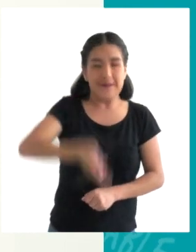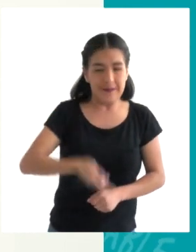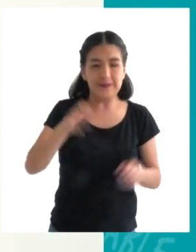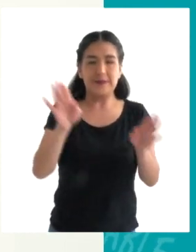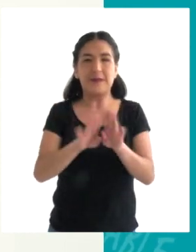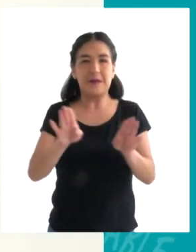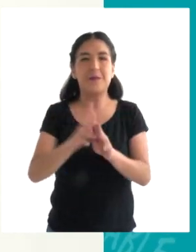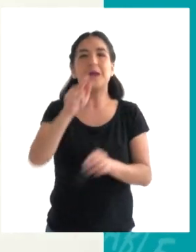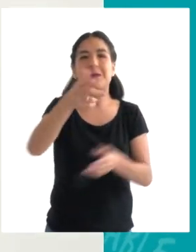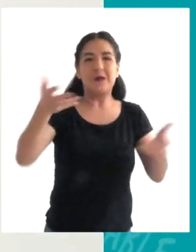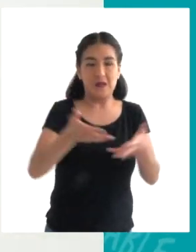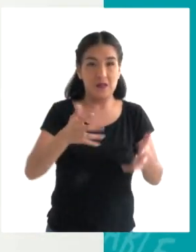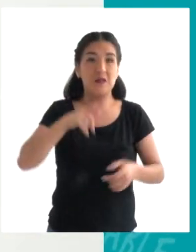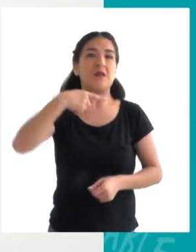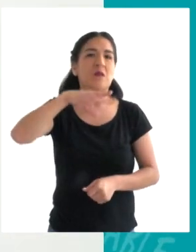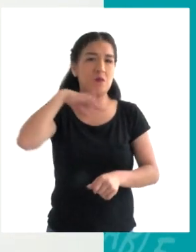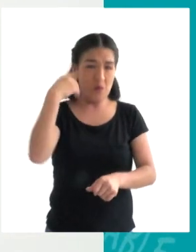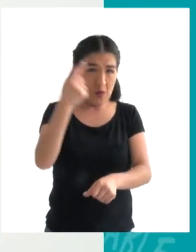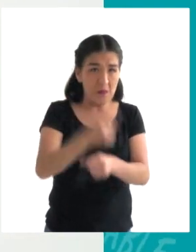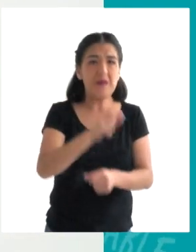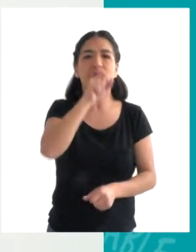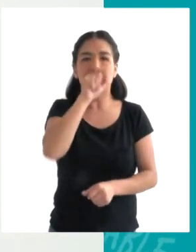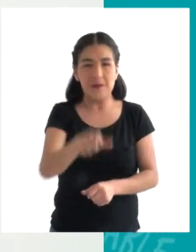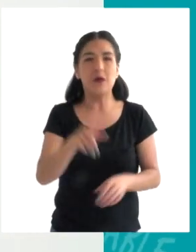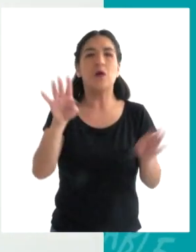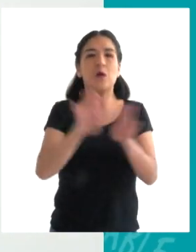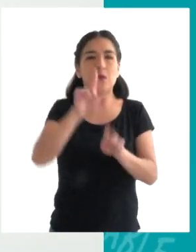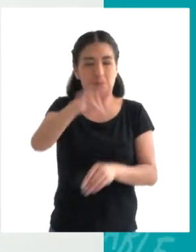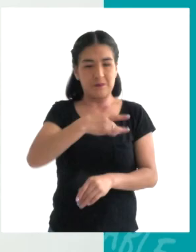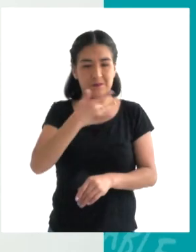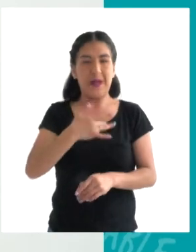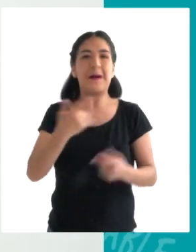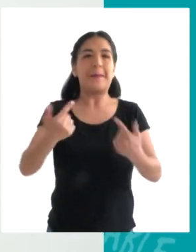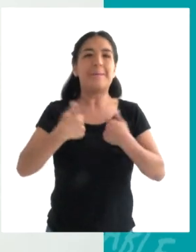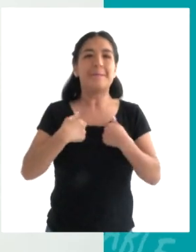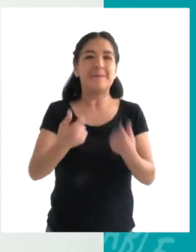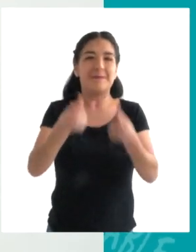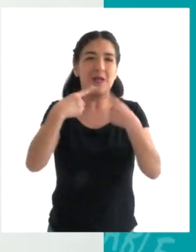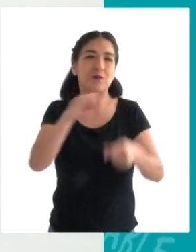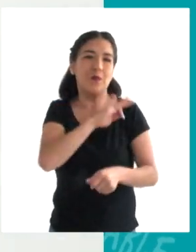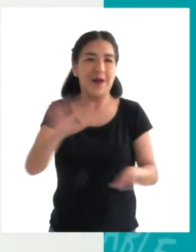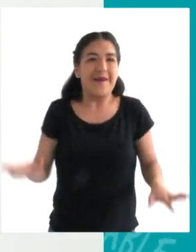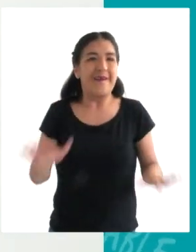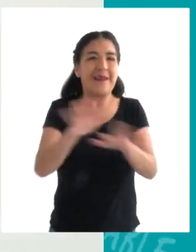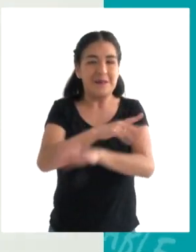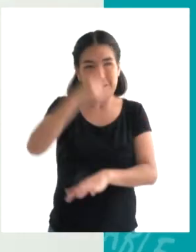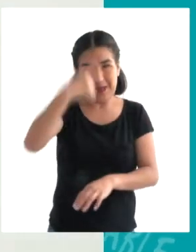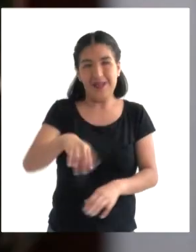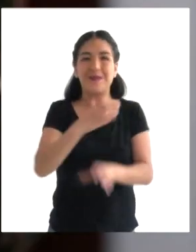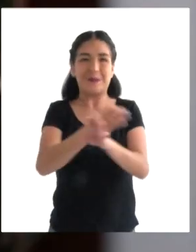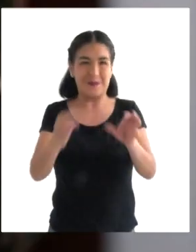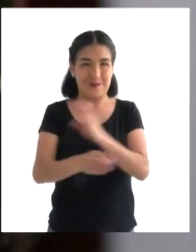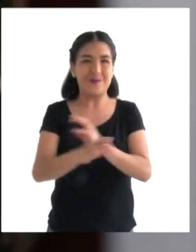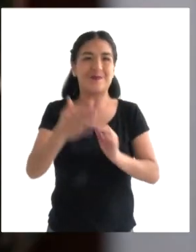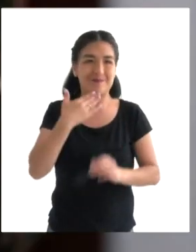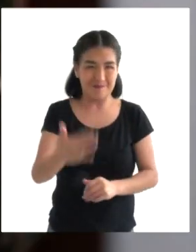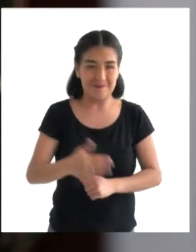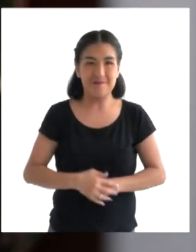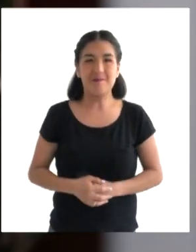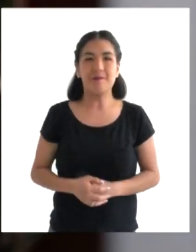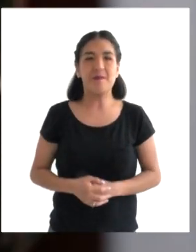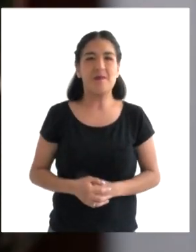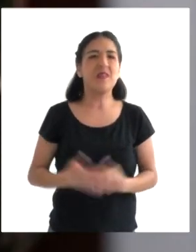cosa, pero simultáneamente también que tú eres la persona que puede cambiar las cosas para que te ocurran a ti. ¿Y cuáles